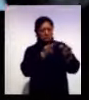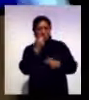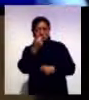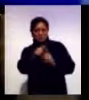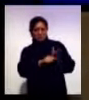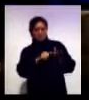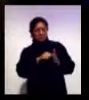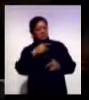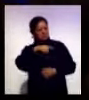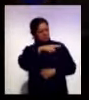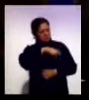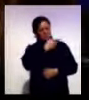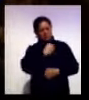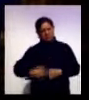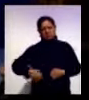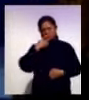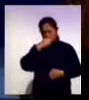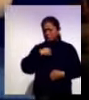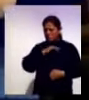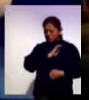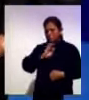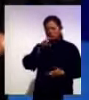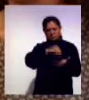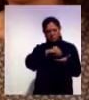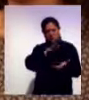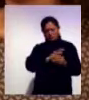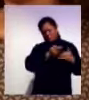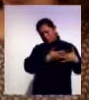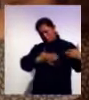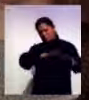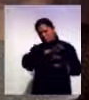aseguró que su país podrá llevar la agenda completa de este encuentro.